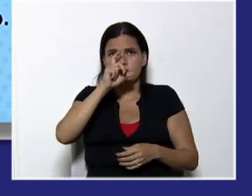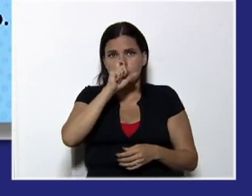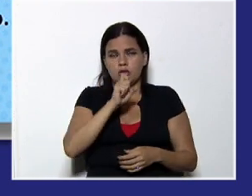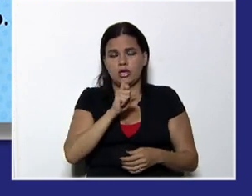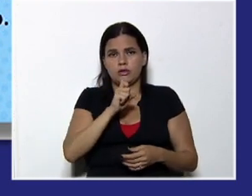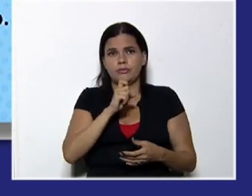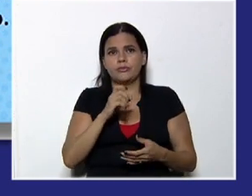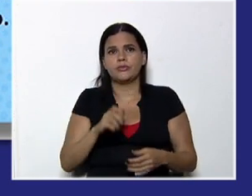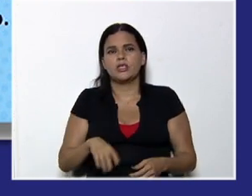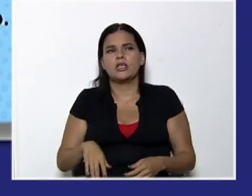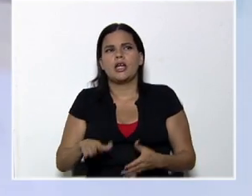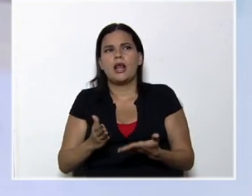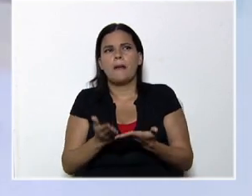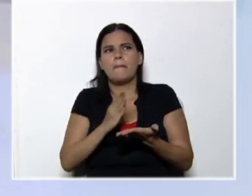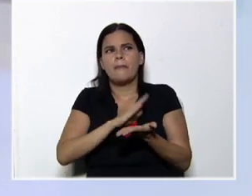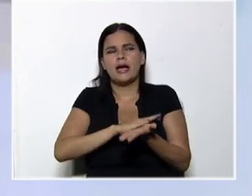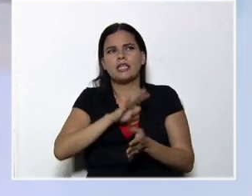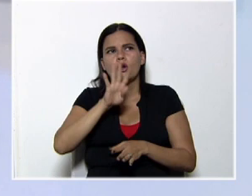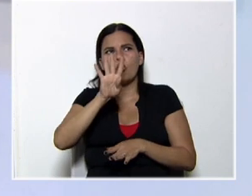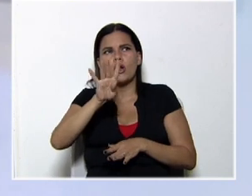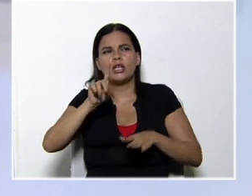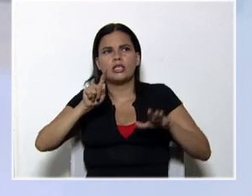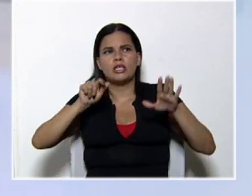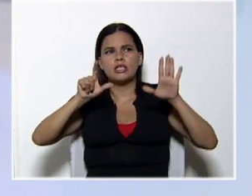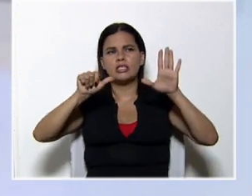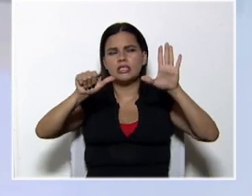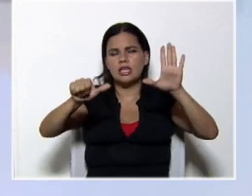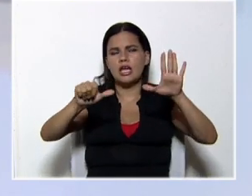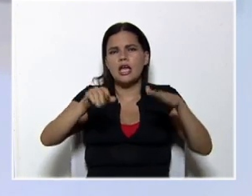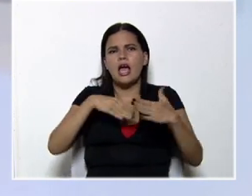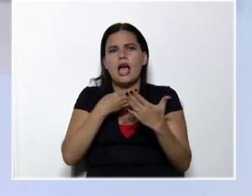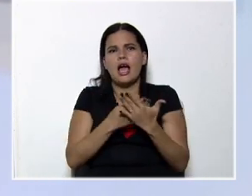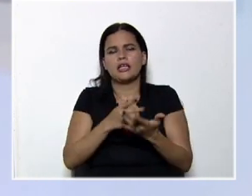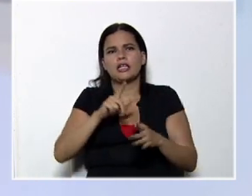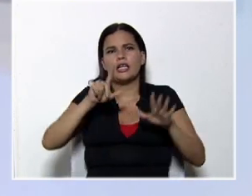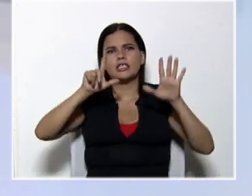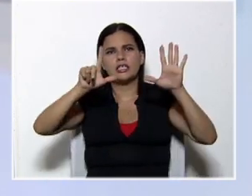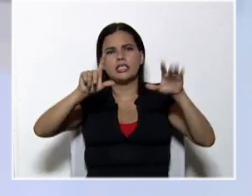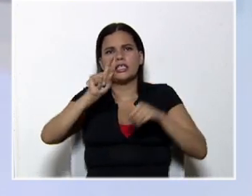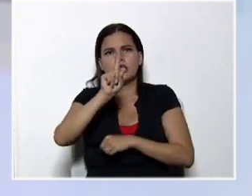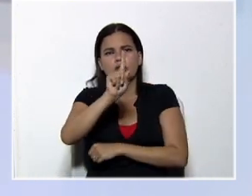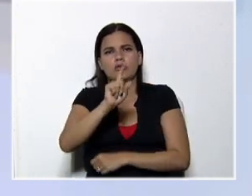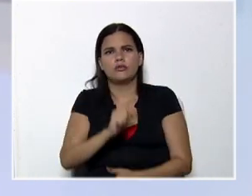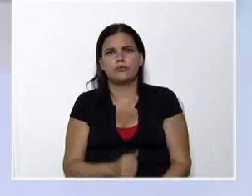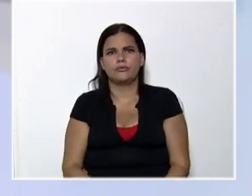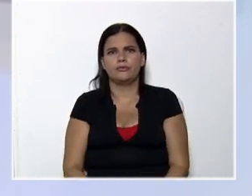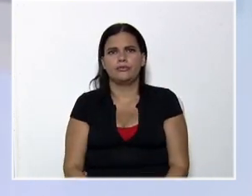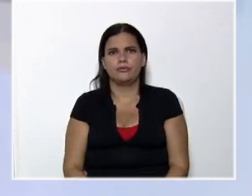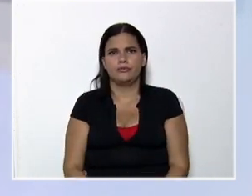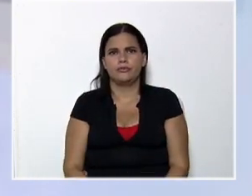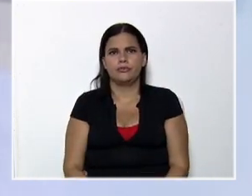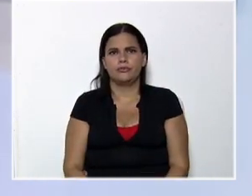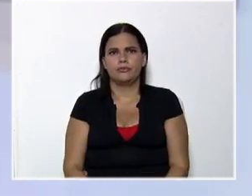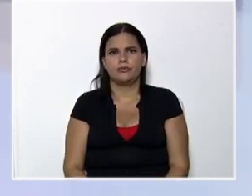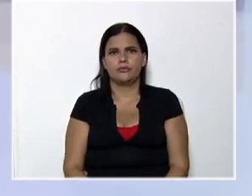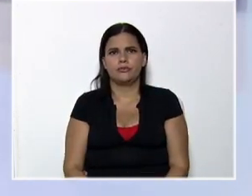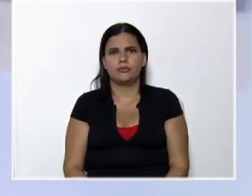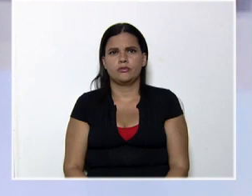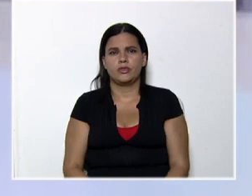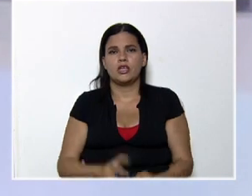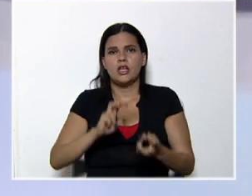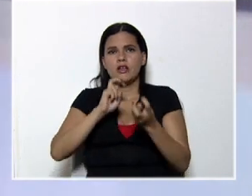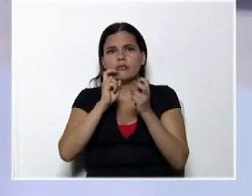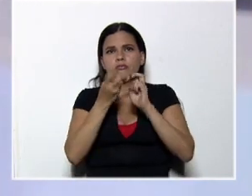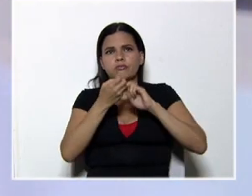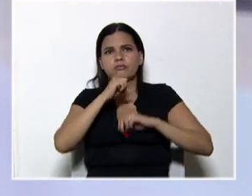página desde la 46 hasta la 71. Vamos ahora sí con el tema referente